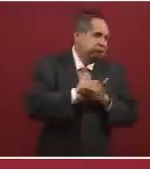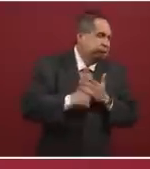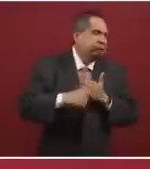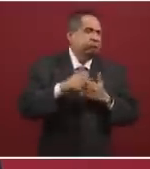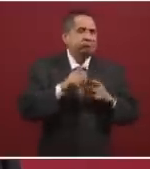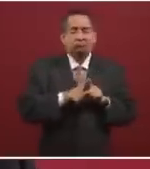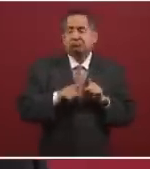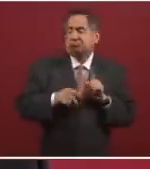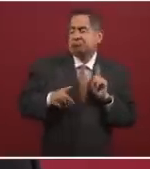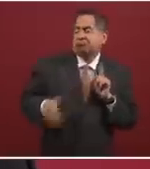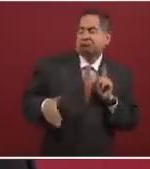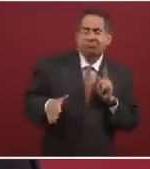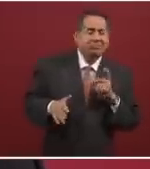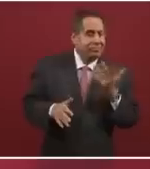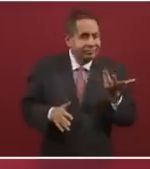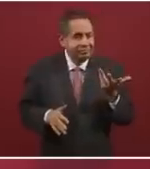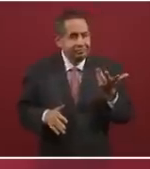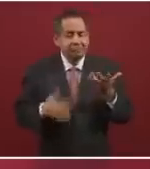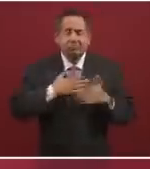su situación personal.